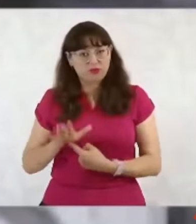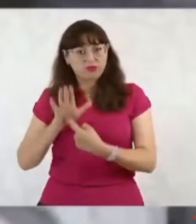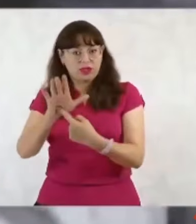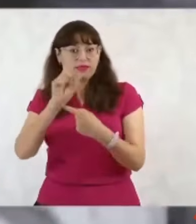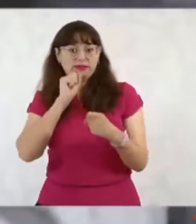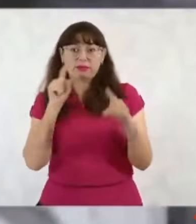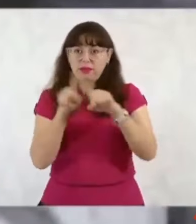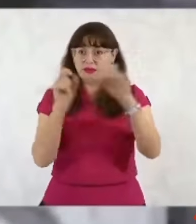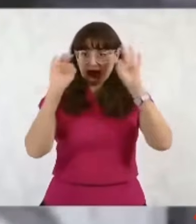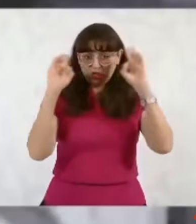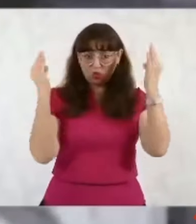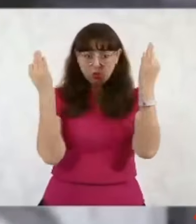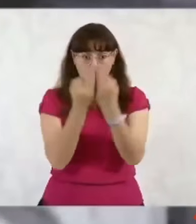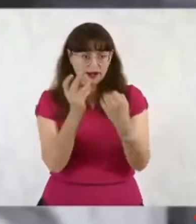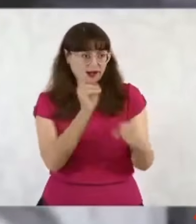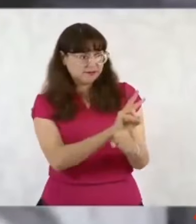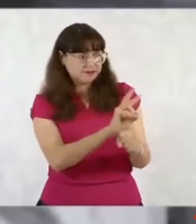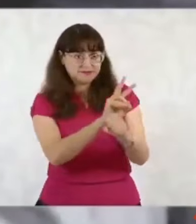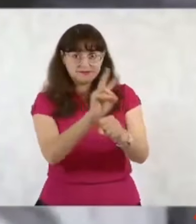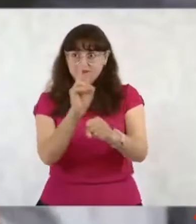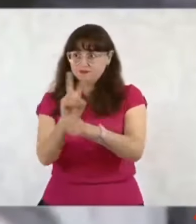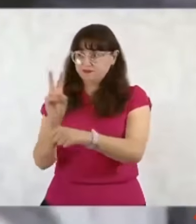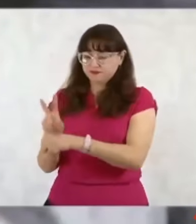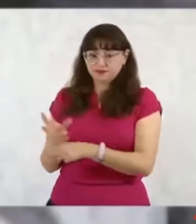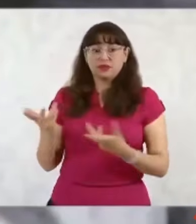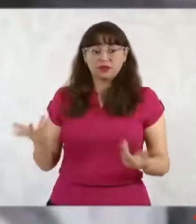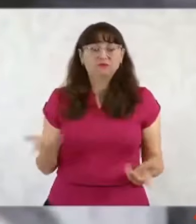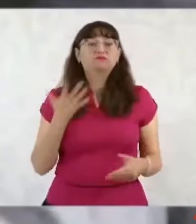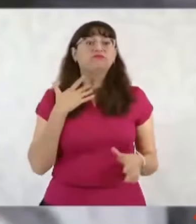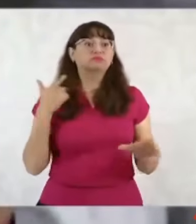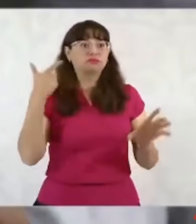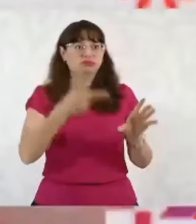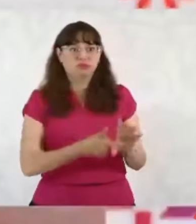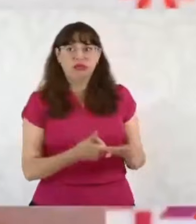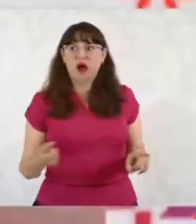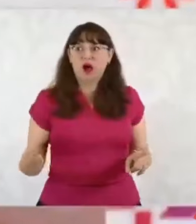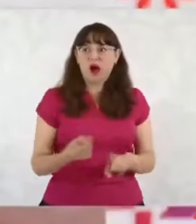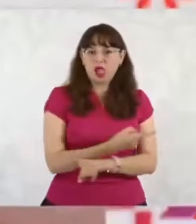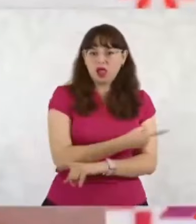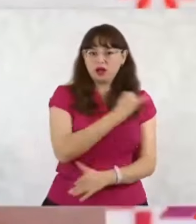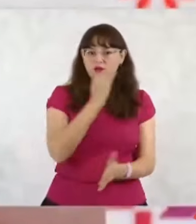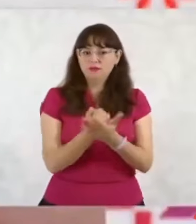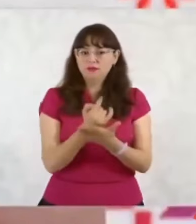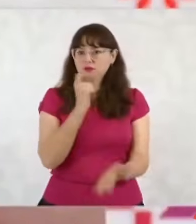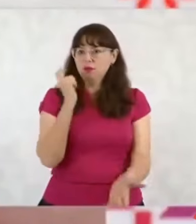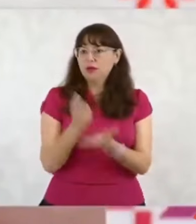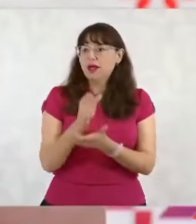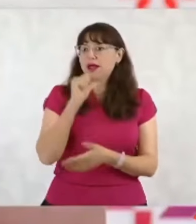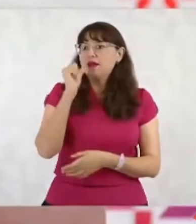entrada ilegal de combustible que no pague impuestos. Ese es el problema. Y después su distribución.